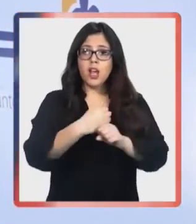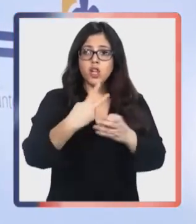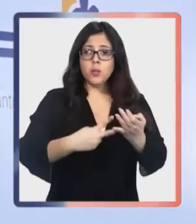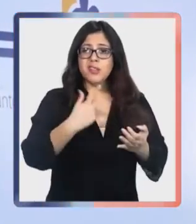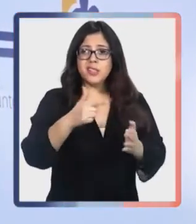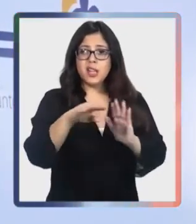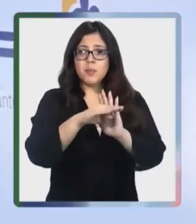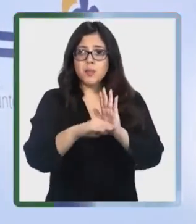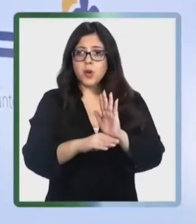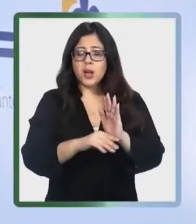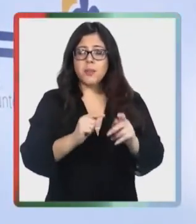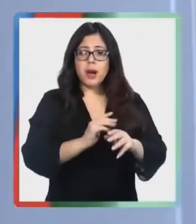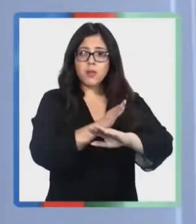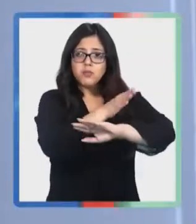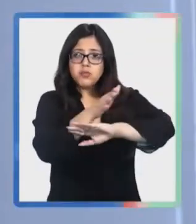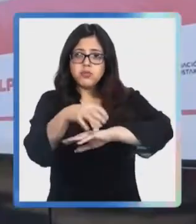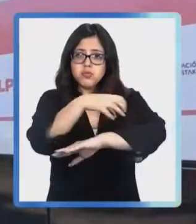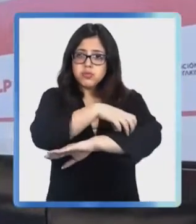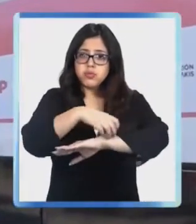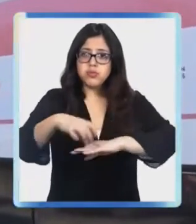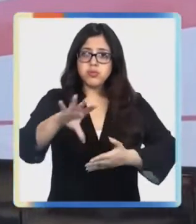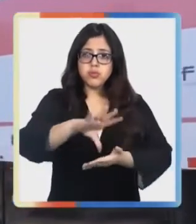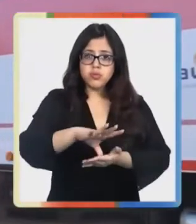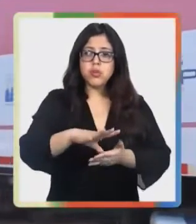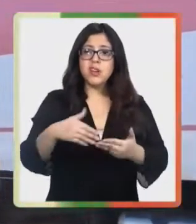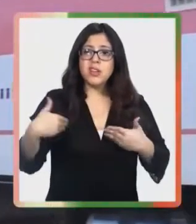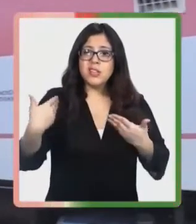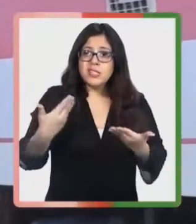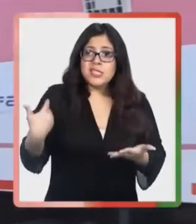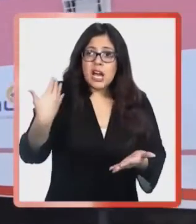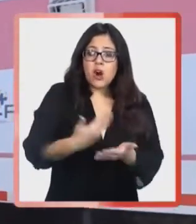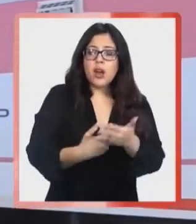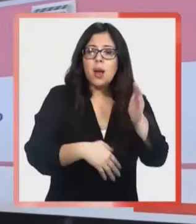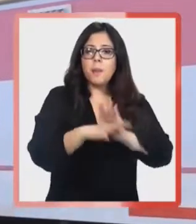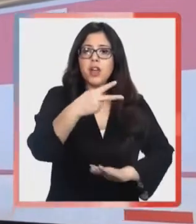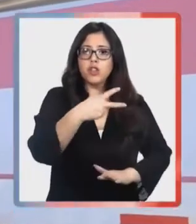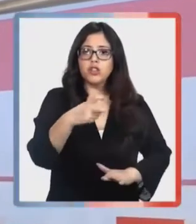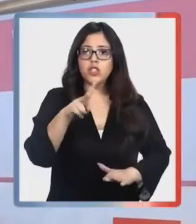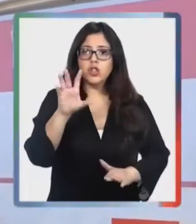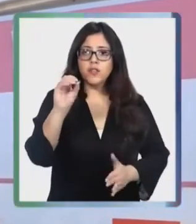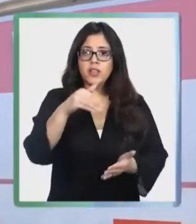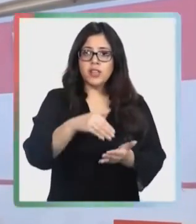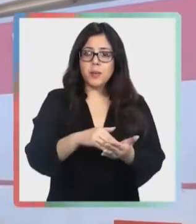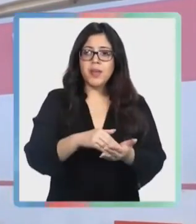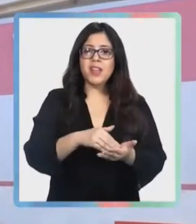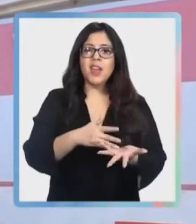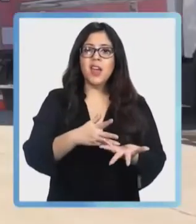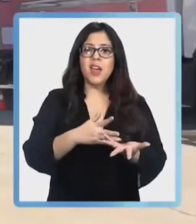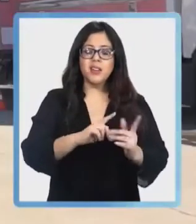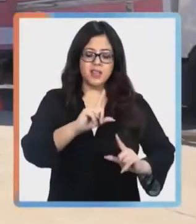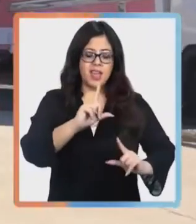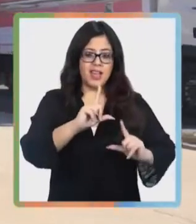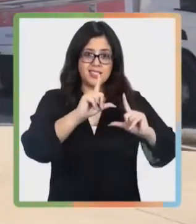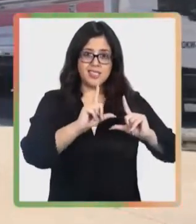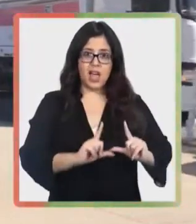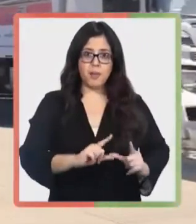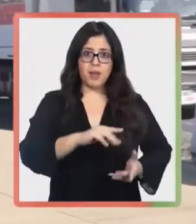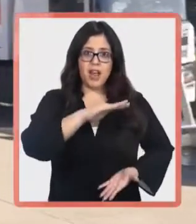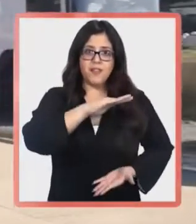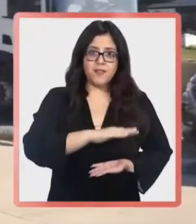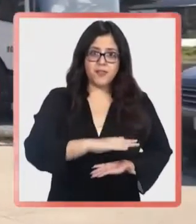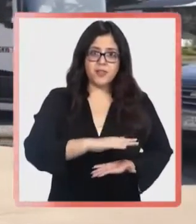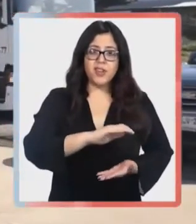2007 con este programa que recorre el país analizando la fecha más de 220.000 mamografías gratuitas